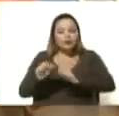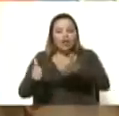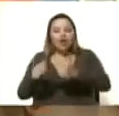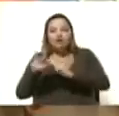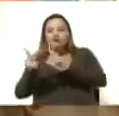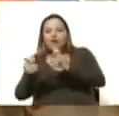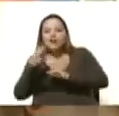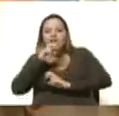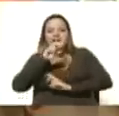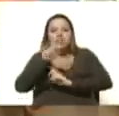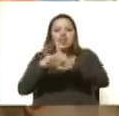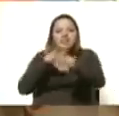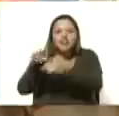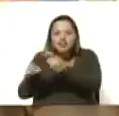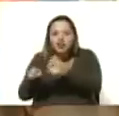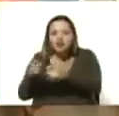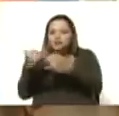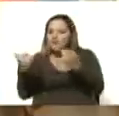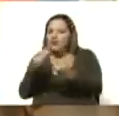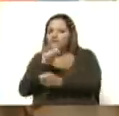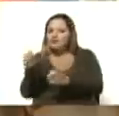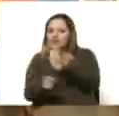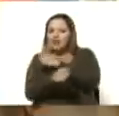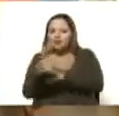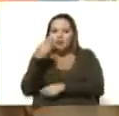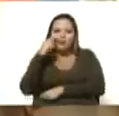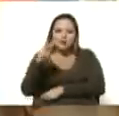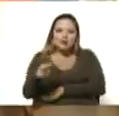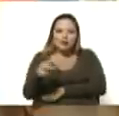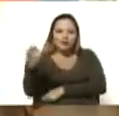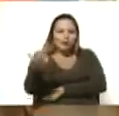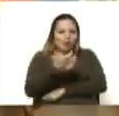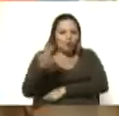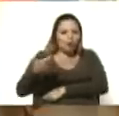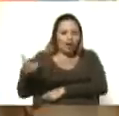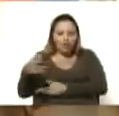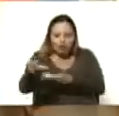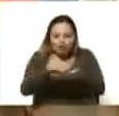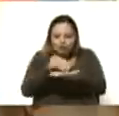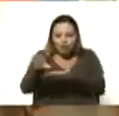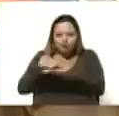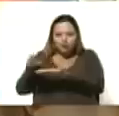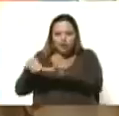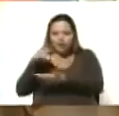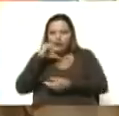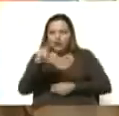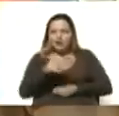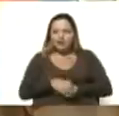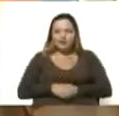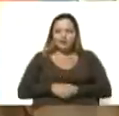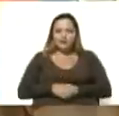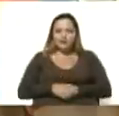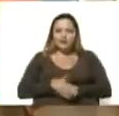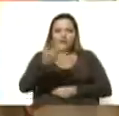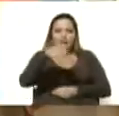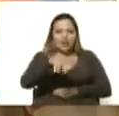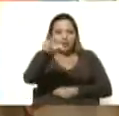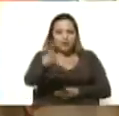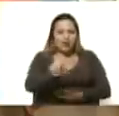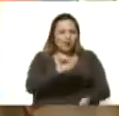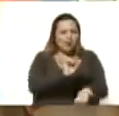ya con otra perspectiva de lo que estábamos recabando, una detención que fue